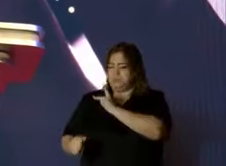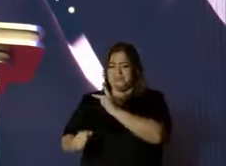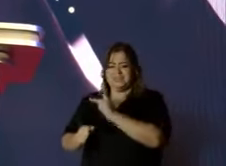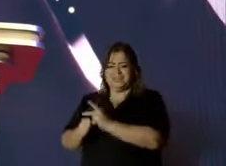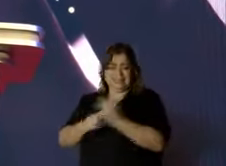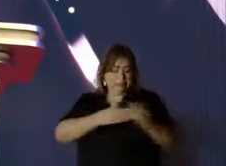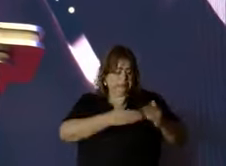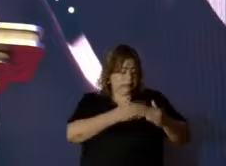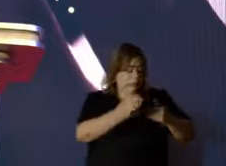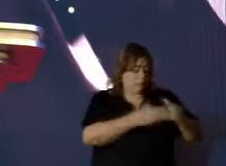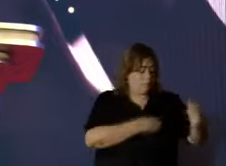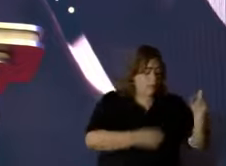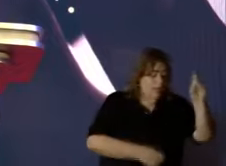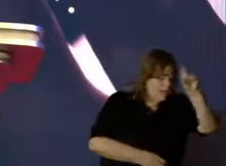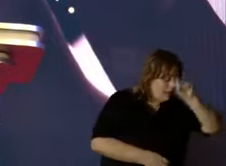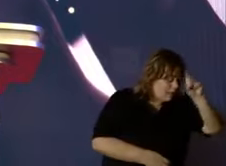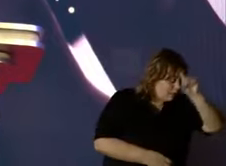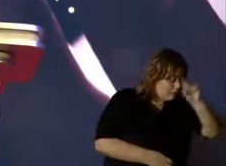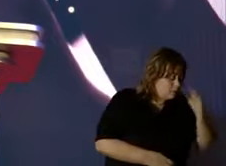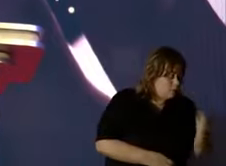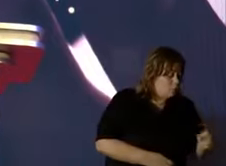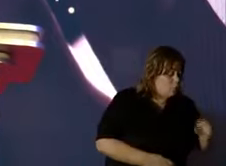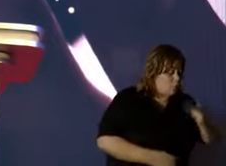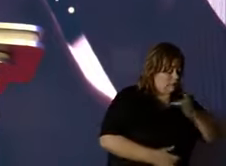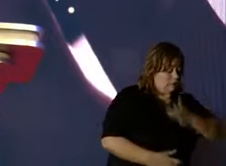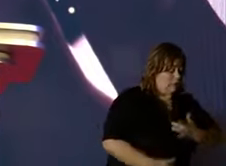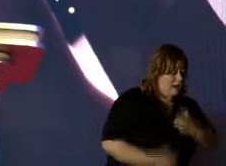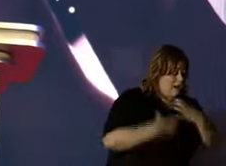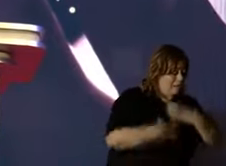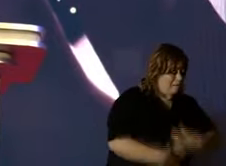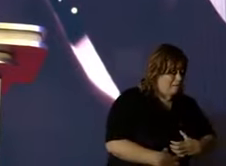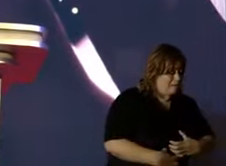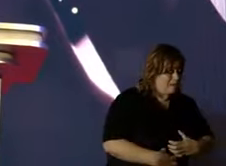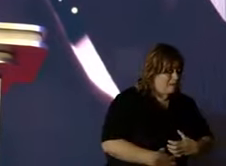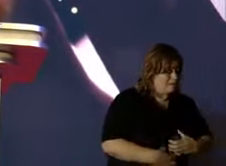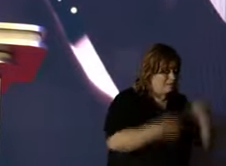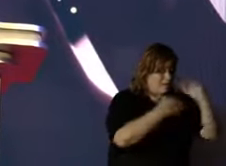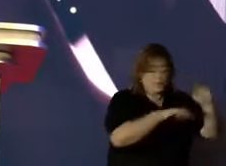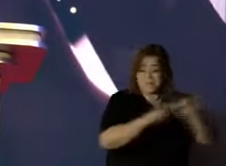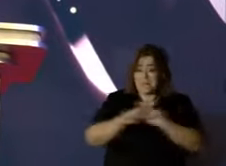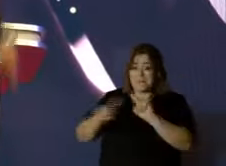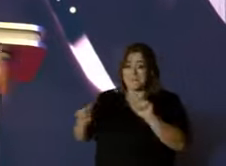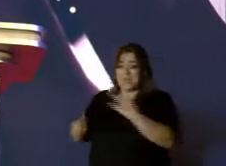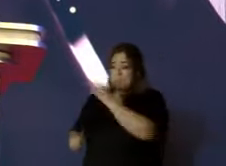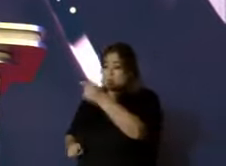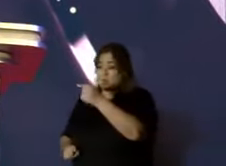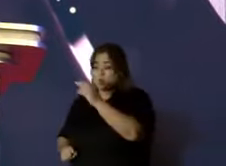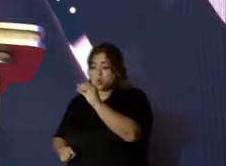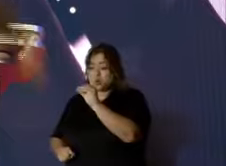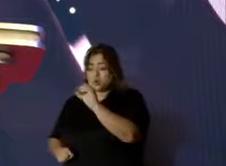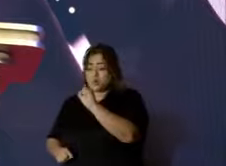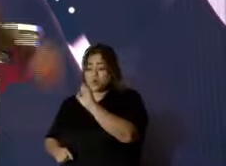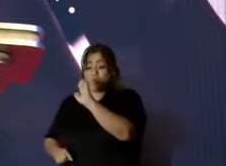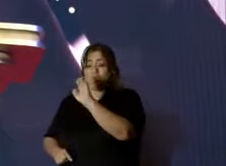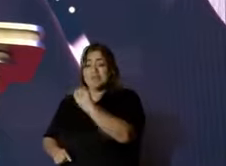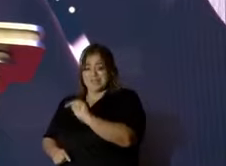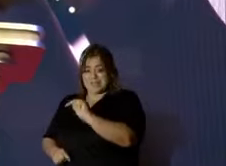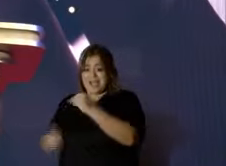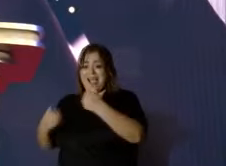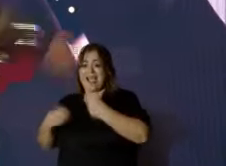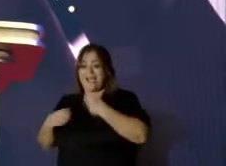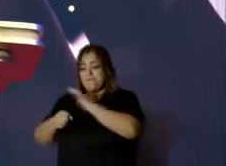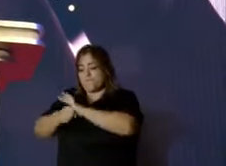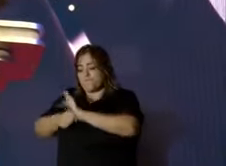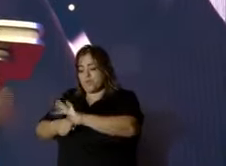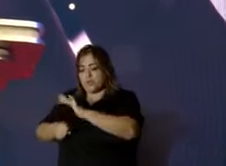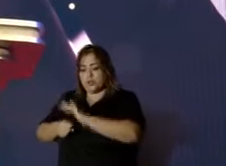había hambre y había oscuridad, en Gosén había bendición. Yo conozco un Dios que todo lo puede. Yo sirvo un